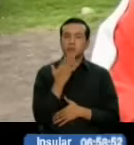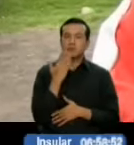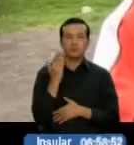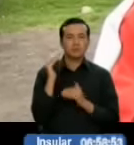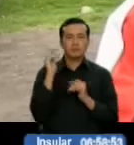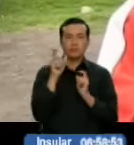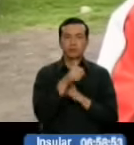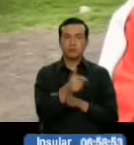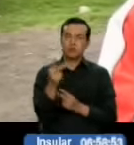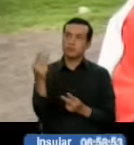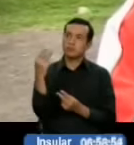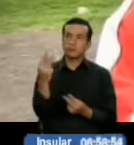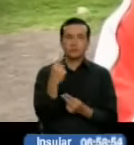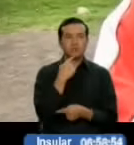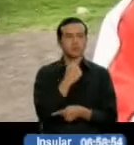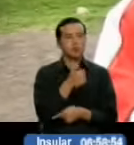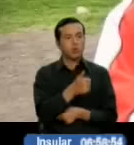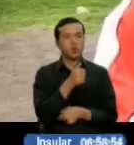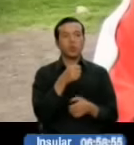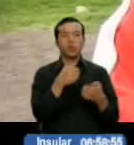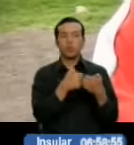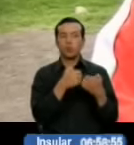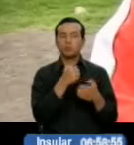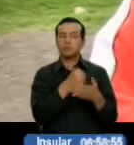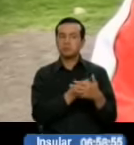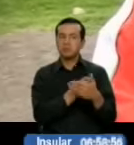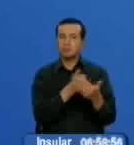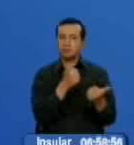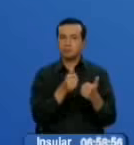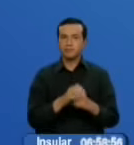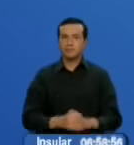lugares donde la gente te pueda ver y pueda decir, bueno, ese grupo está para pelear, así que...